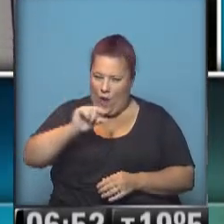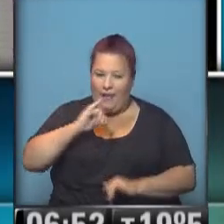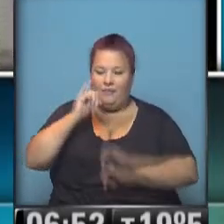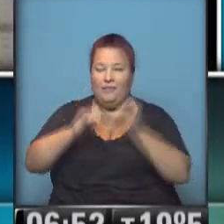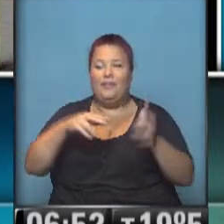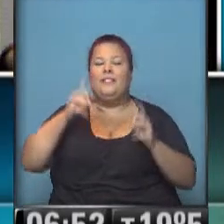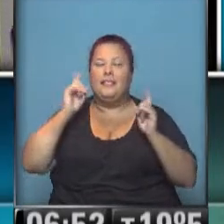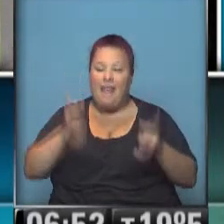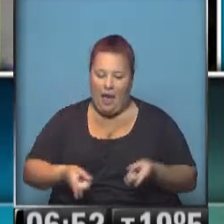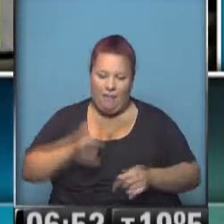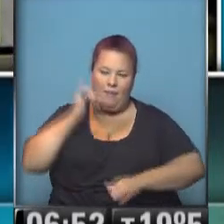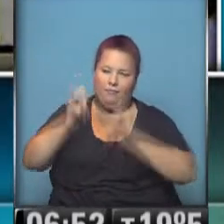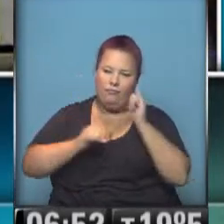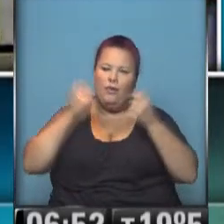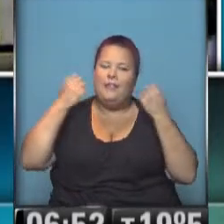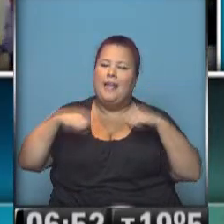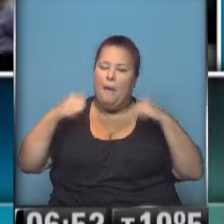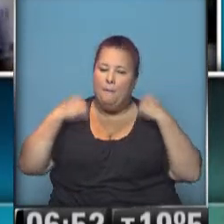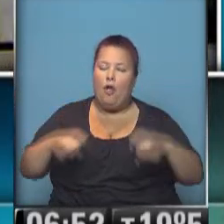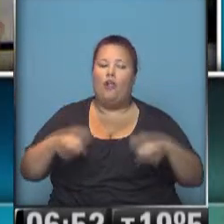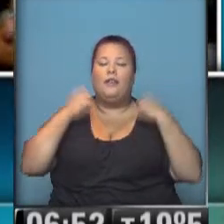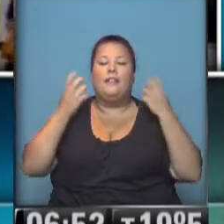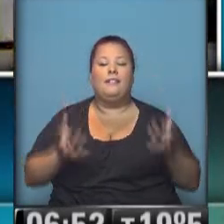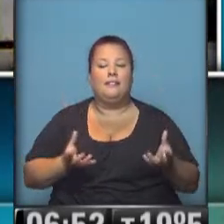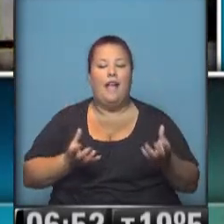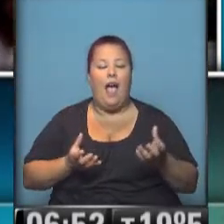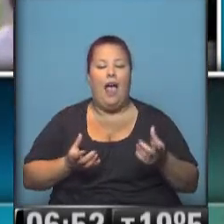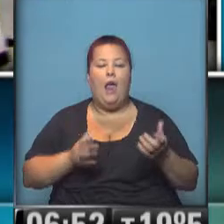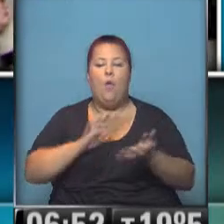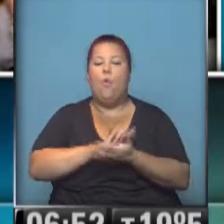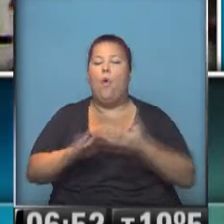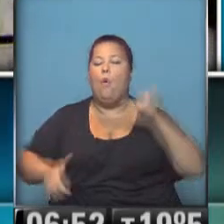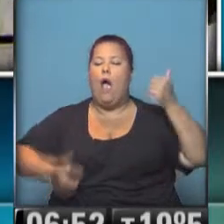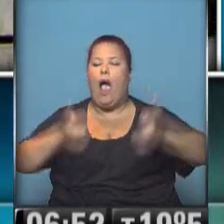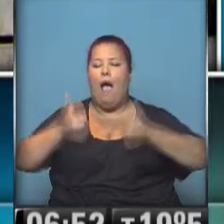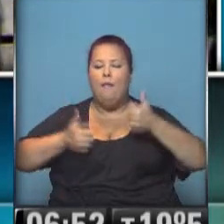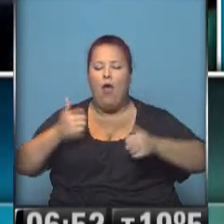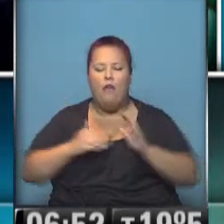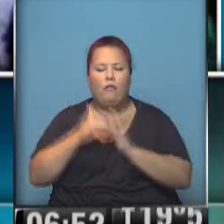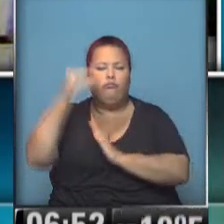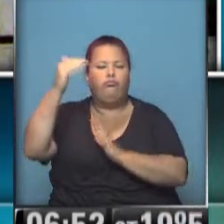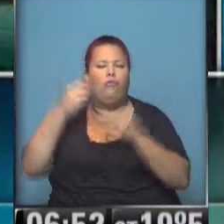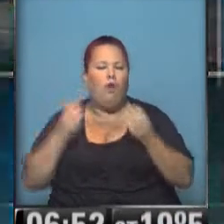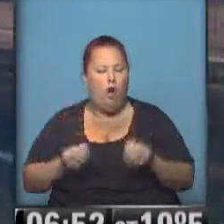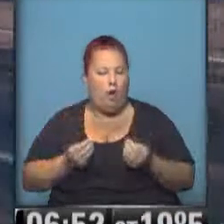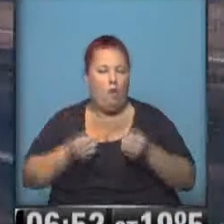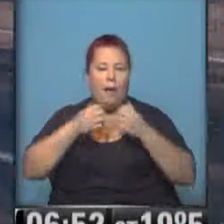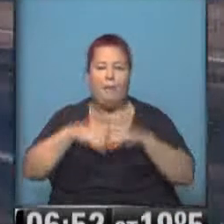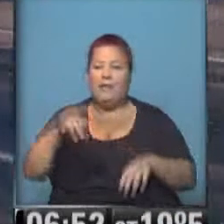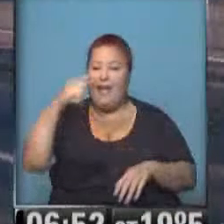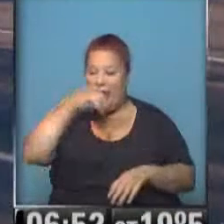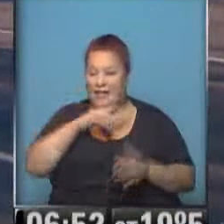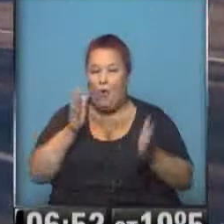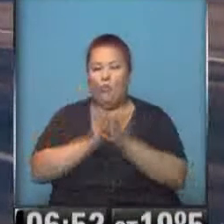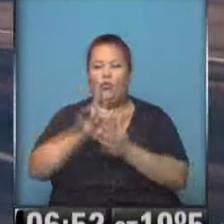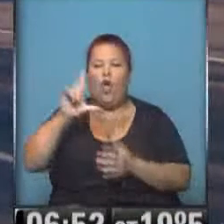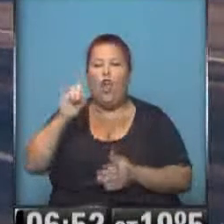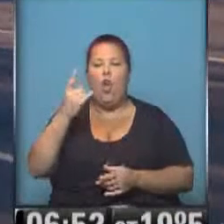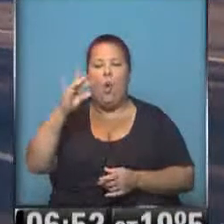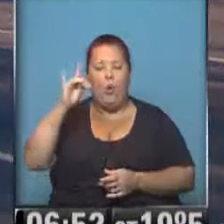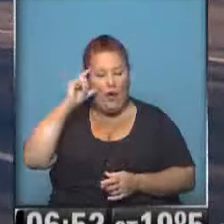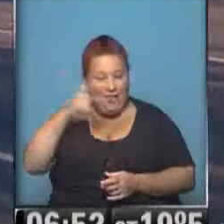edición, también todo el deporte. ¿Cómo será el nuevo campeonato? ¿Cómo serán los ascensos? A partir de las 7, junto a Lourdes Suazo,